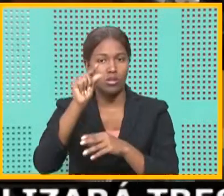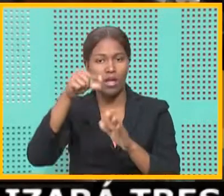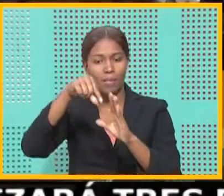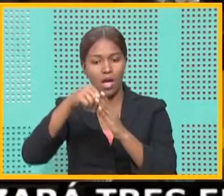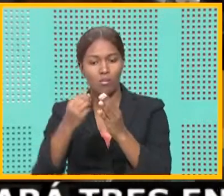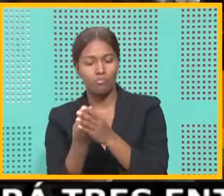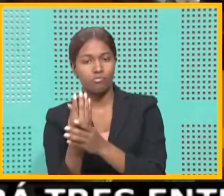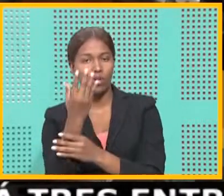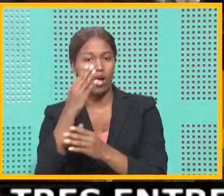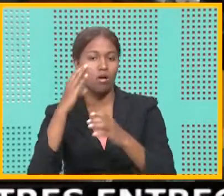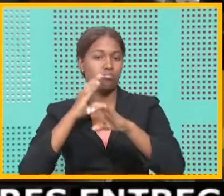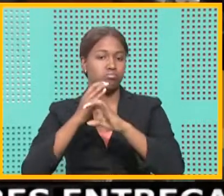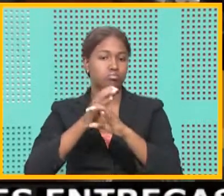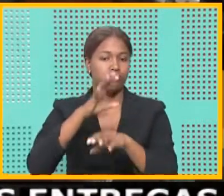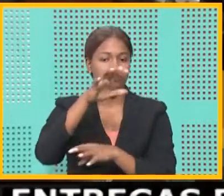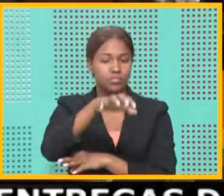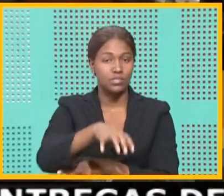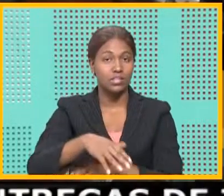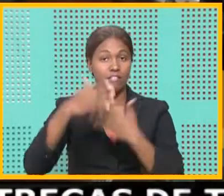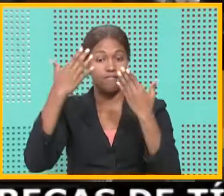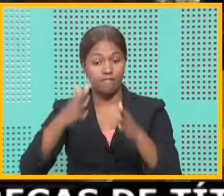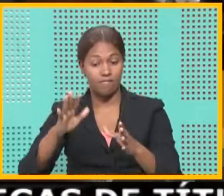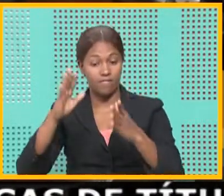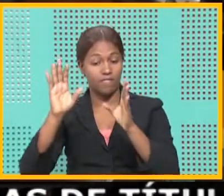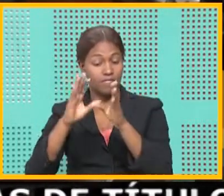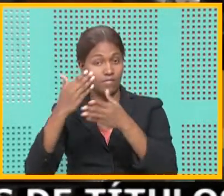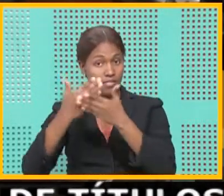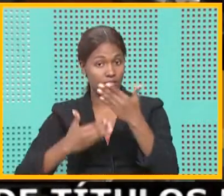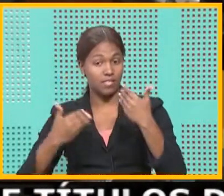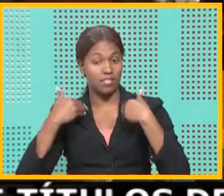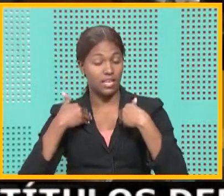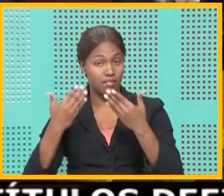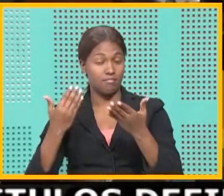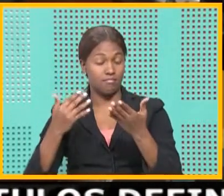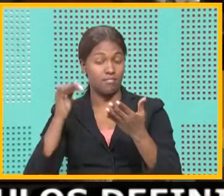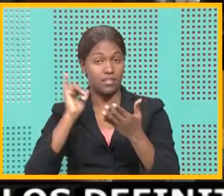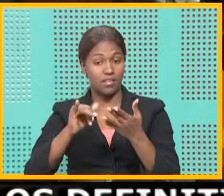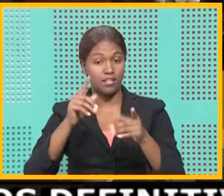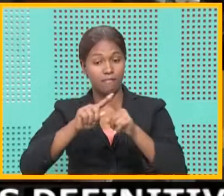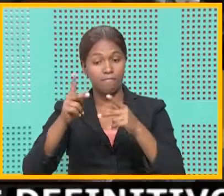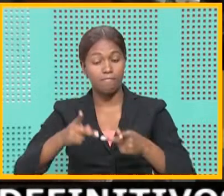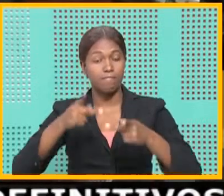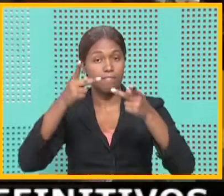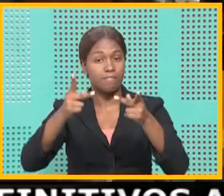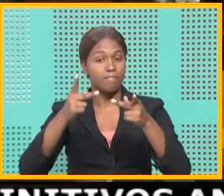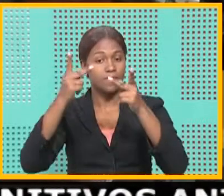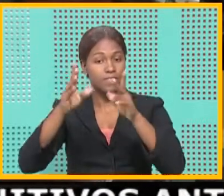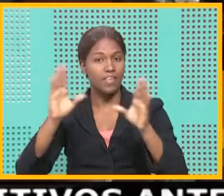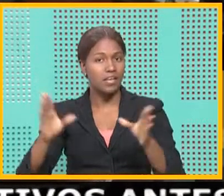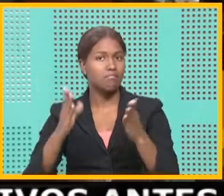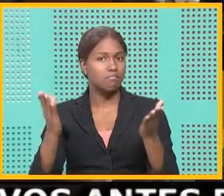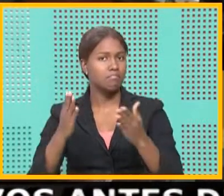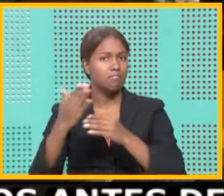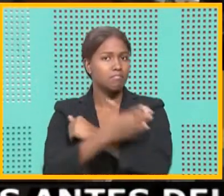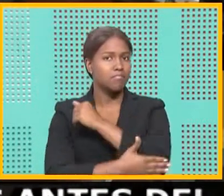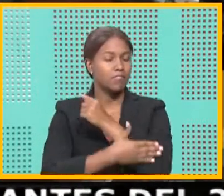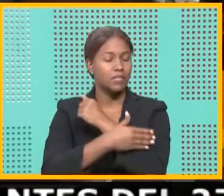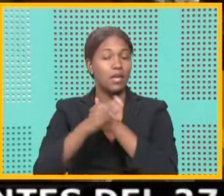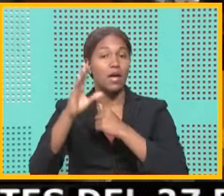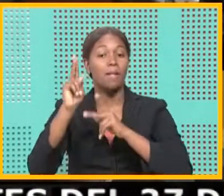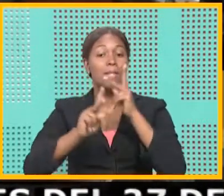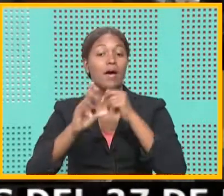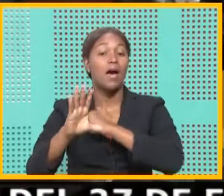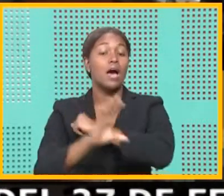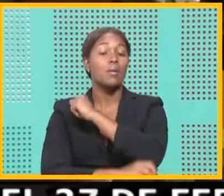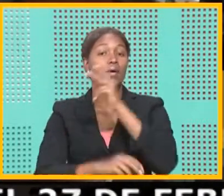de tractores, de todo aquello que cuando ya haya los títulos, como ellos vienen haciendo siempre en las visitas que van haciendo en el país, nuestros campesinos y